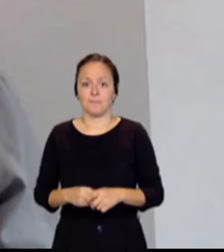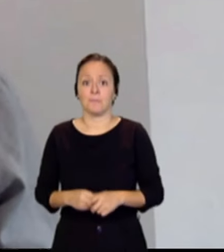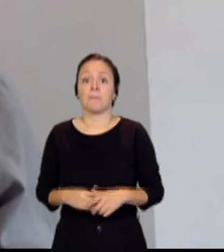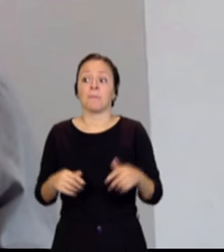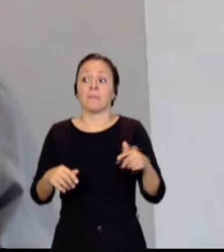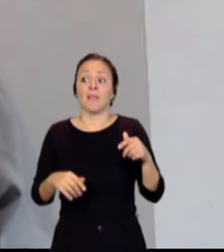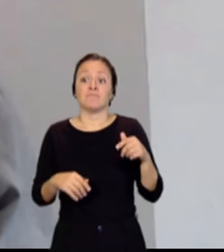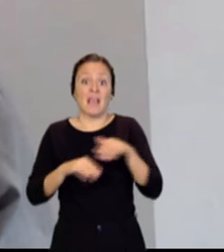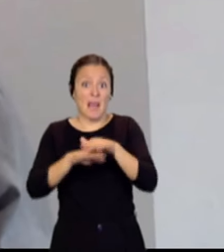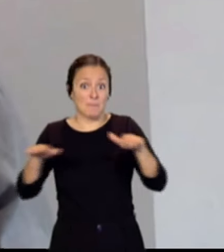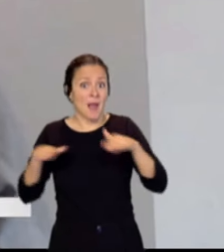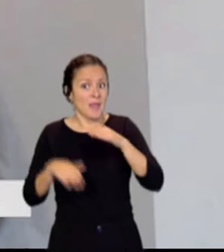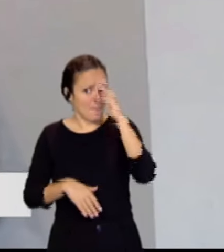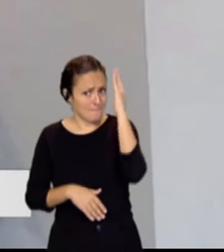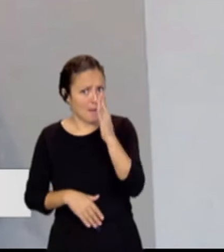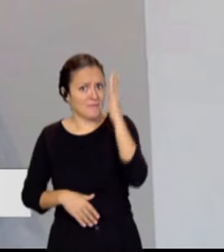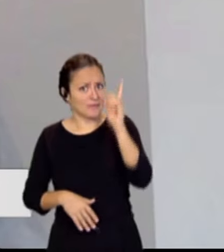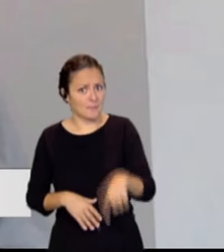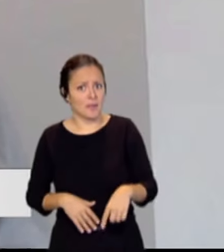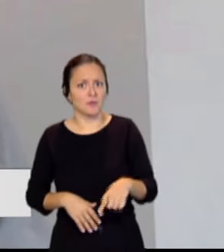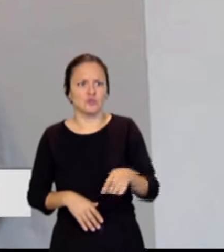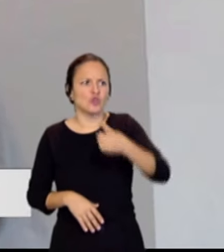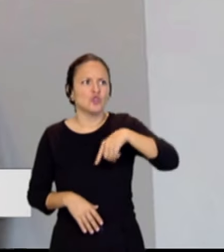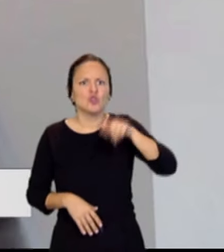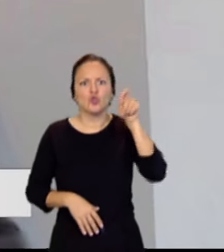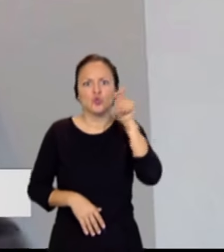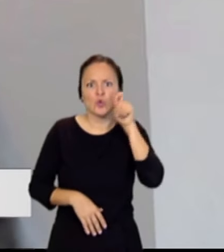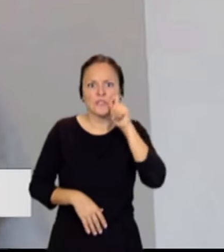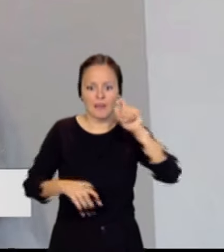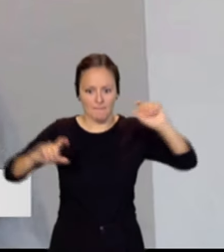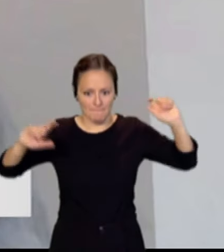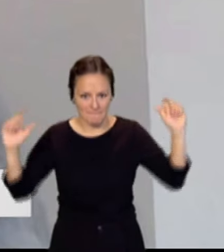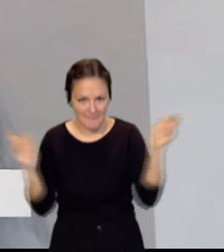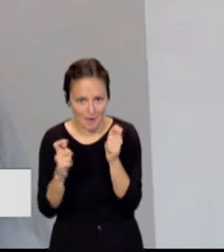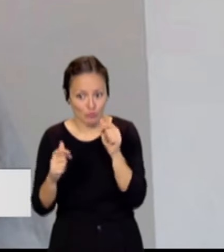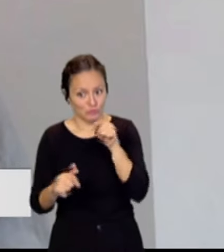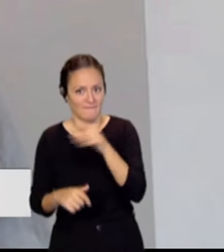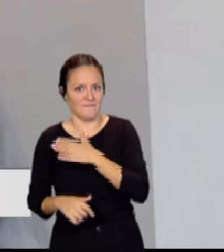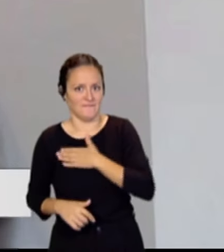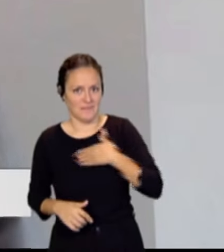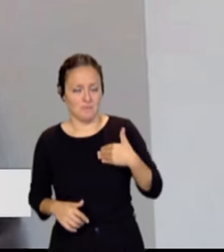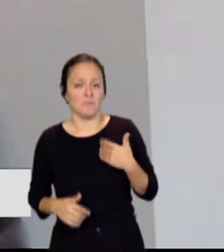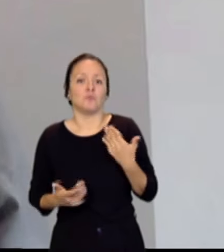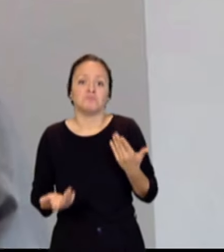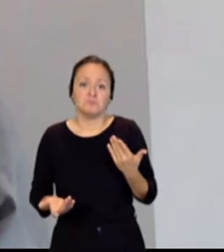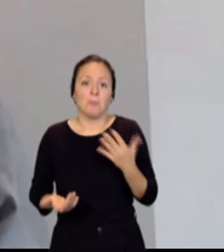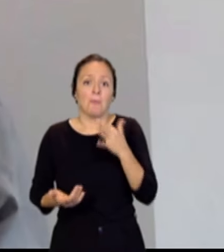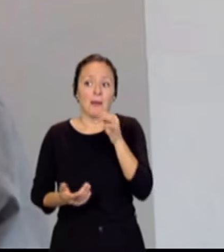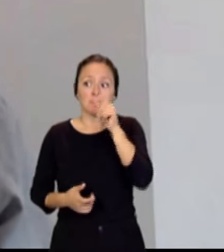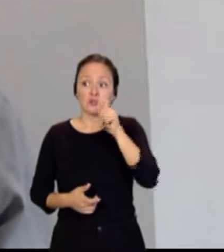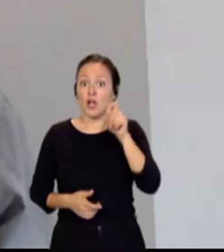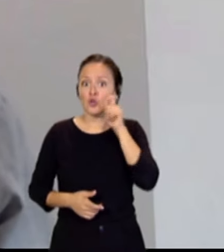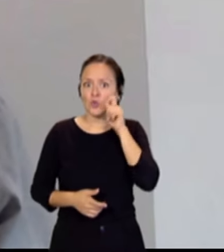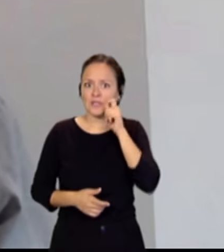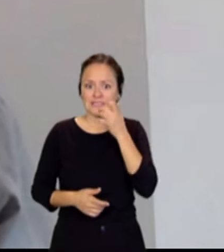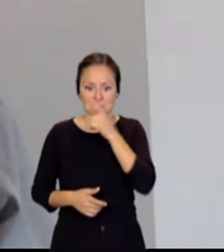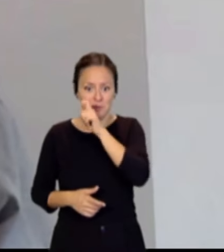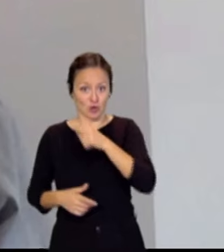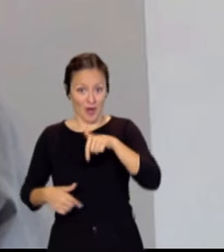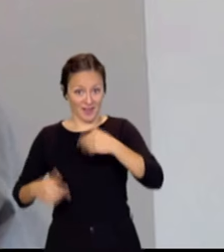producen muchos impactos y queremos que vengan menos turistas a las playas además que pues los turistas dejen espacio para que los residentes